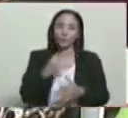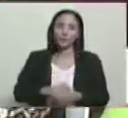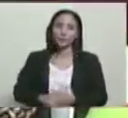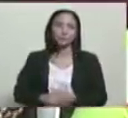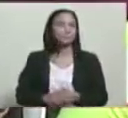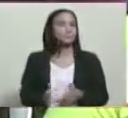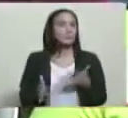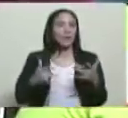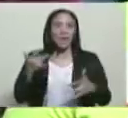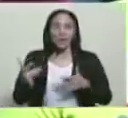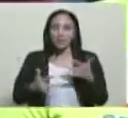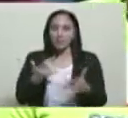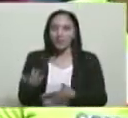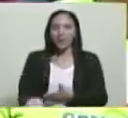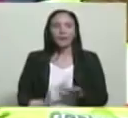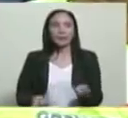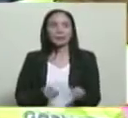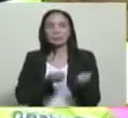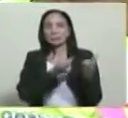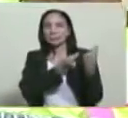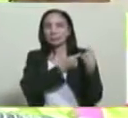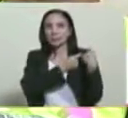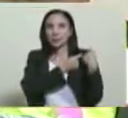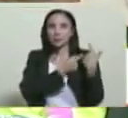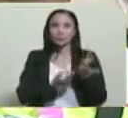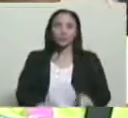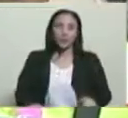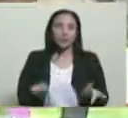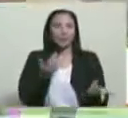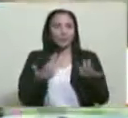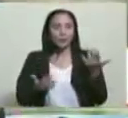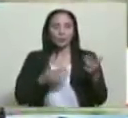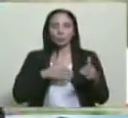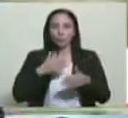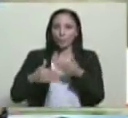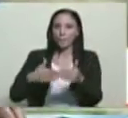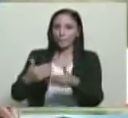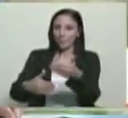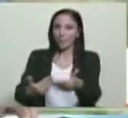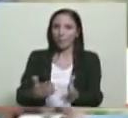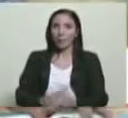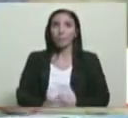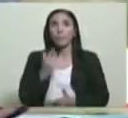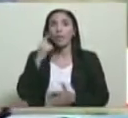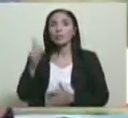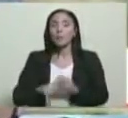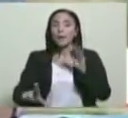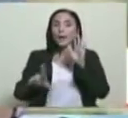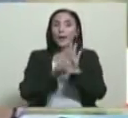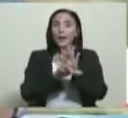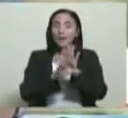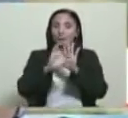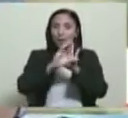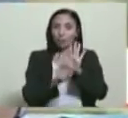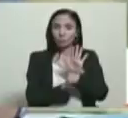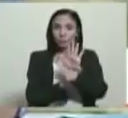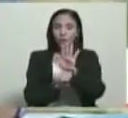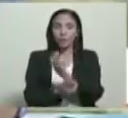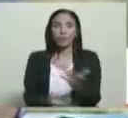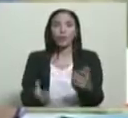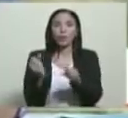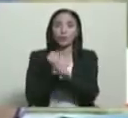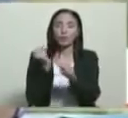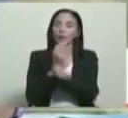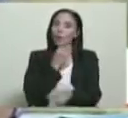parte de las tareas y otra de estas tareas que usted nos orientó tiene que ver con la ley constitucional de la gran misión chamba juvenil.